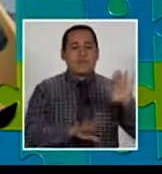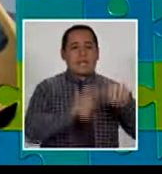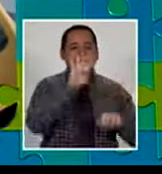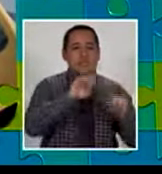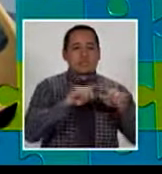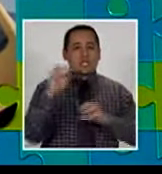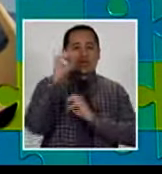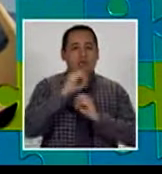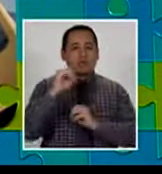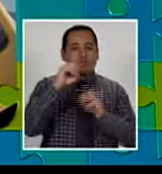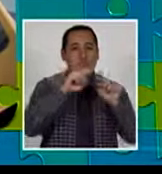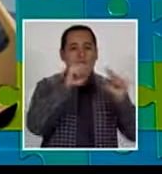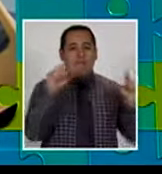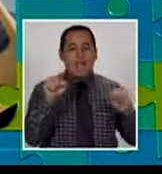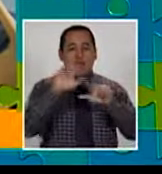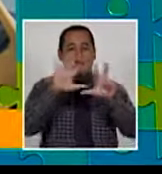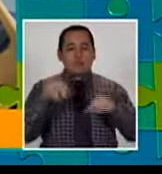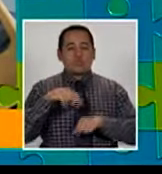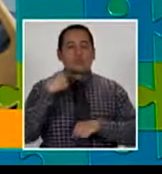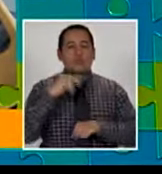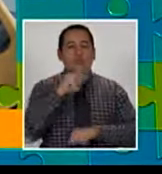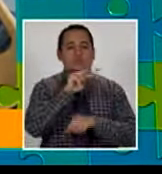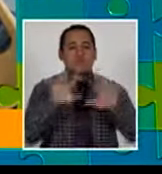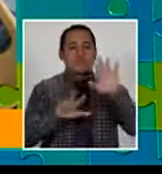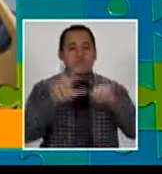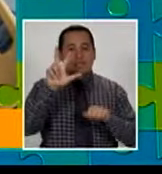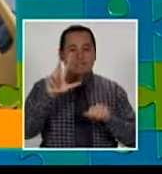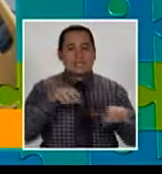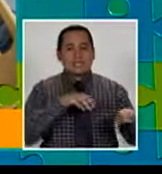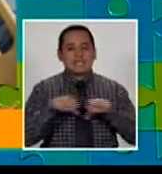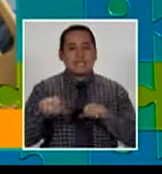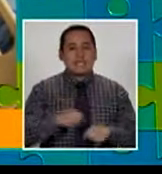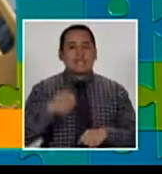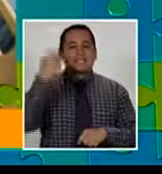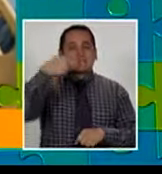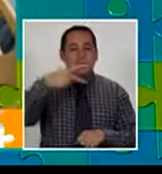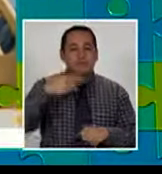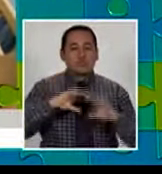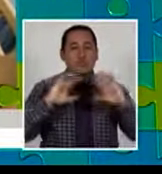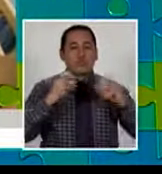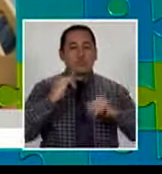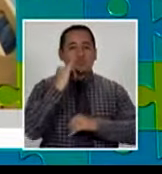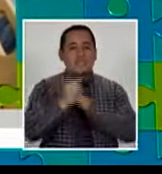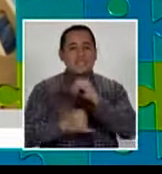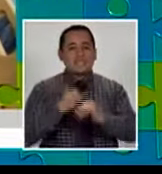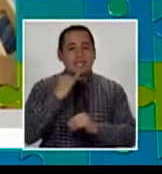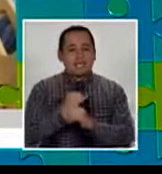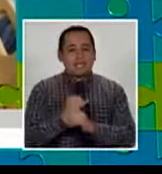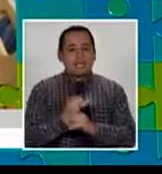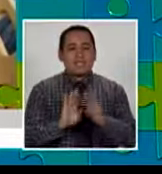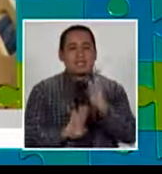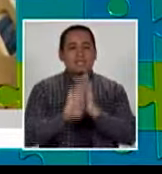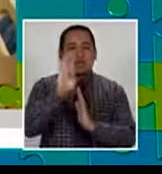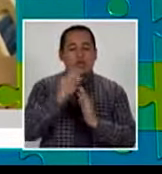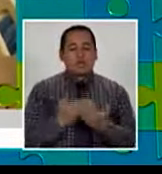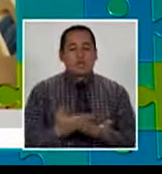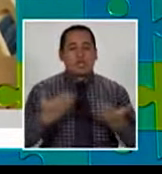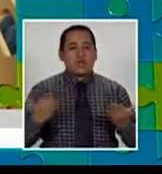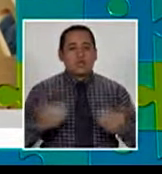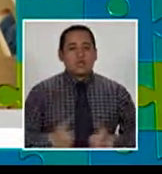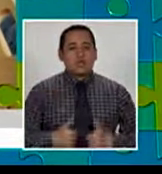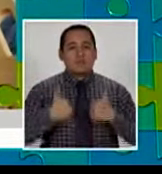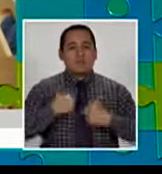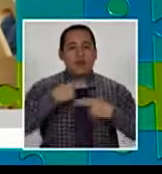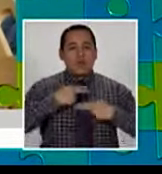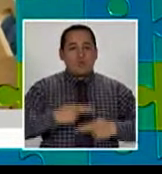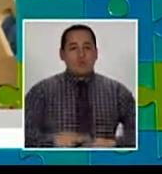Del 14 de octubre al 8 de noviembre del 2013, se realizará el segundo curso internacional Desarrollo de